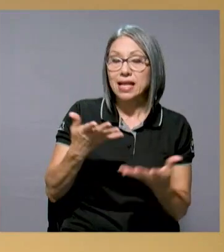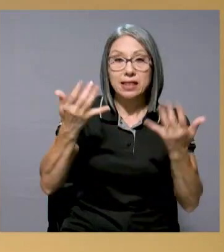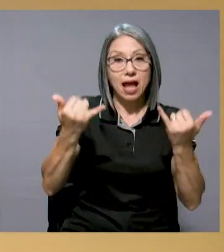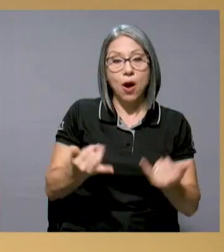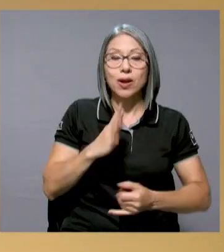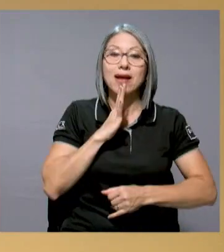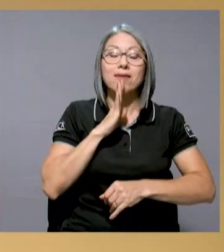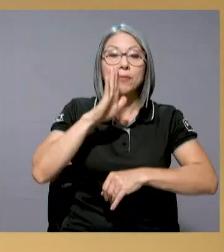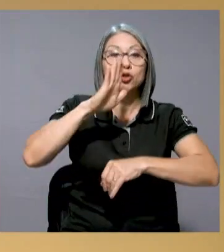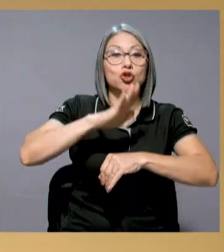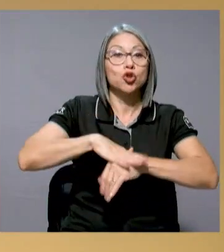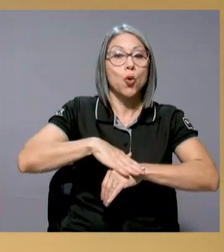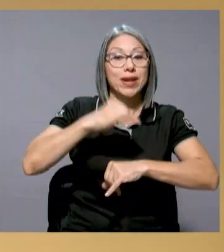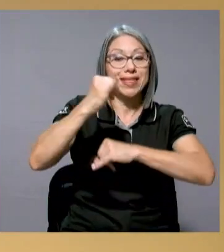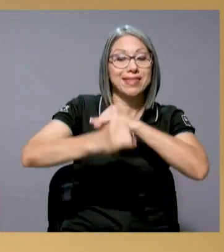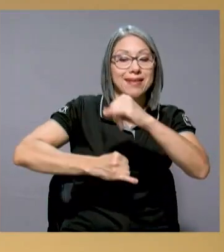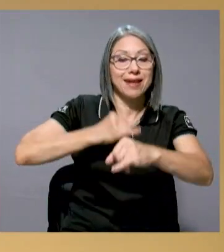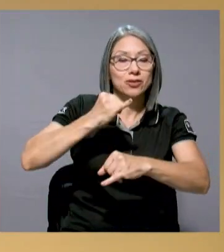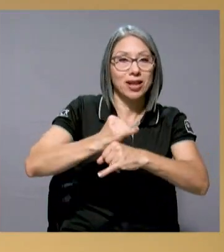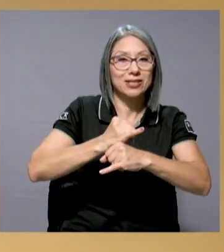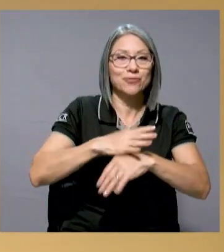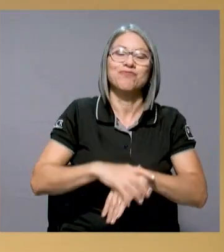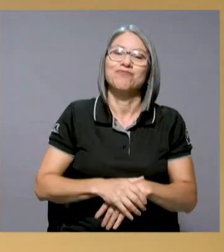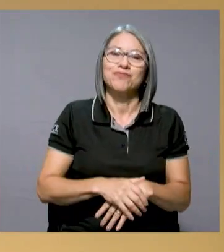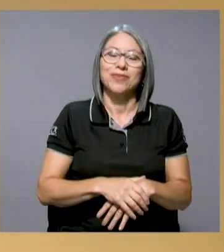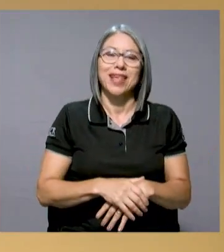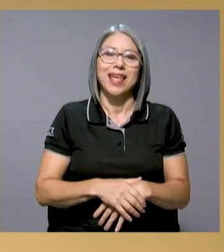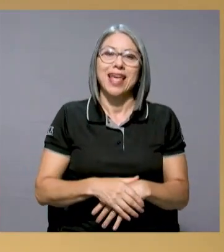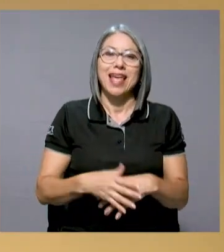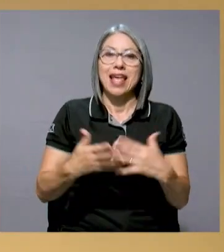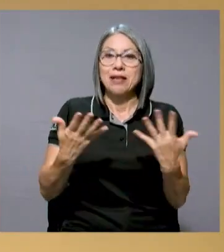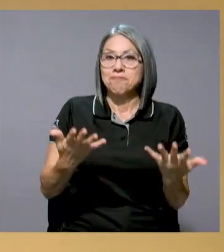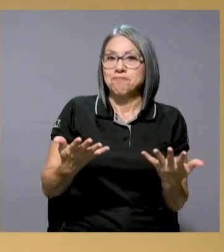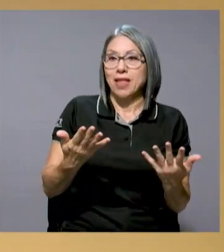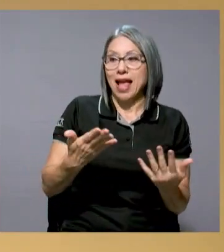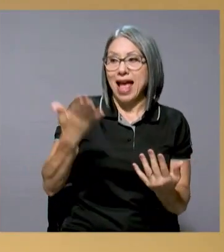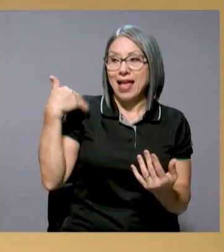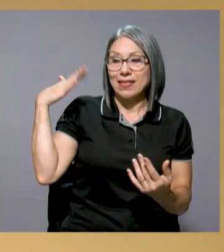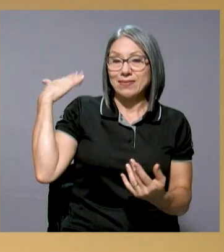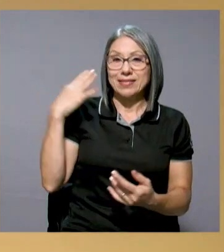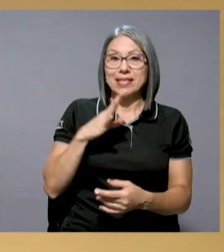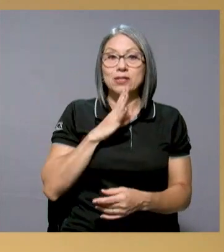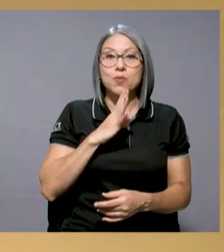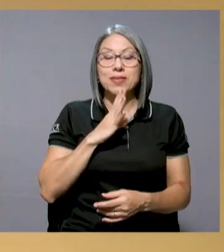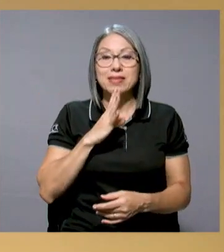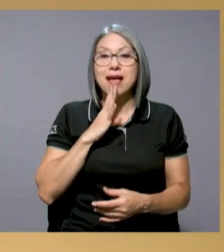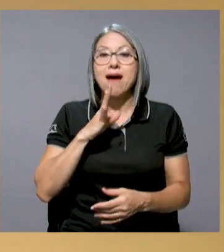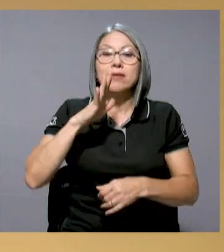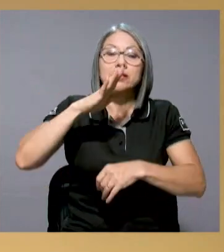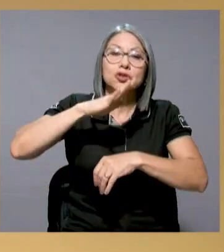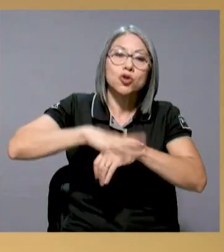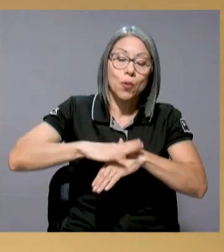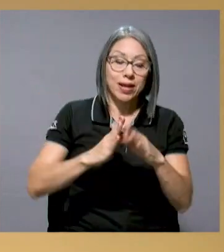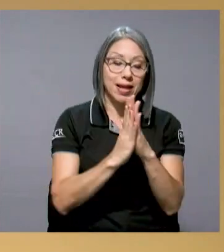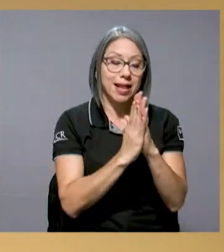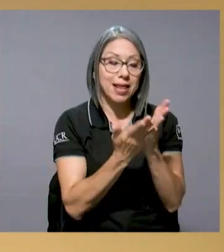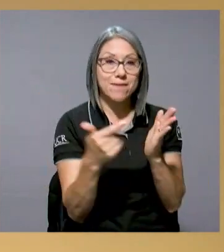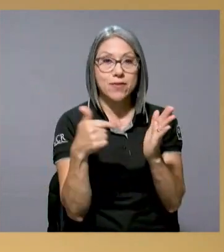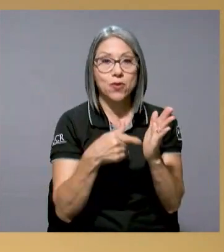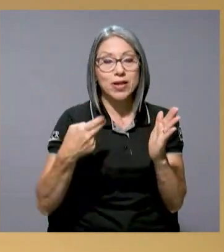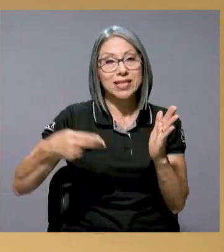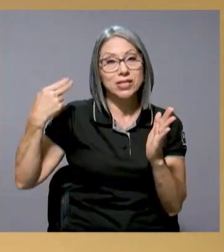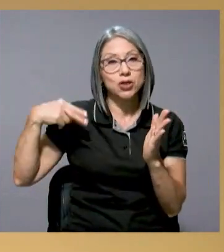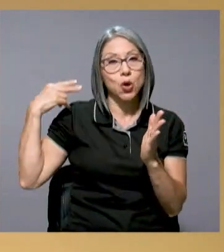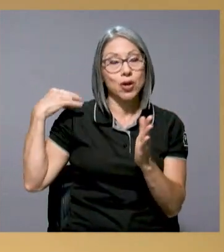tema de internacionalización. En esta obra que les comentaba en el primer segmento de la historia institucional de la